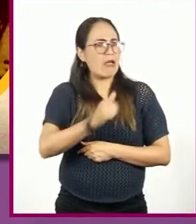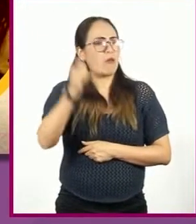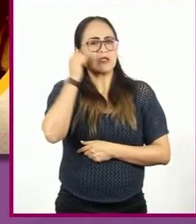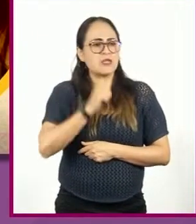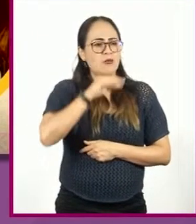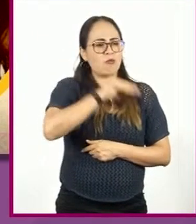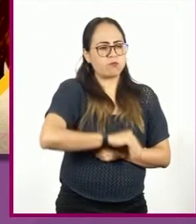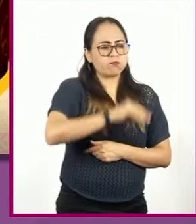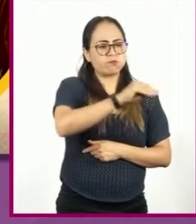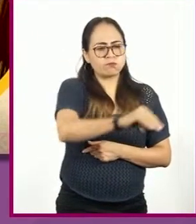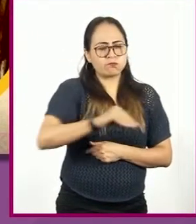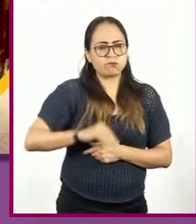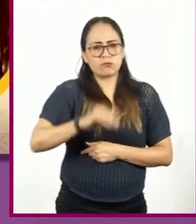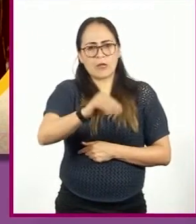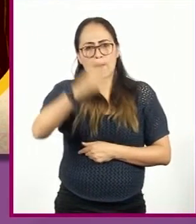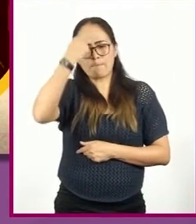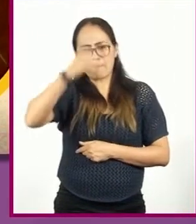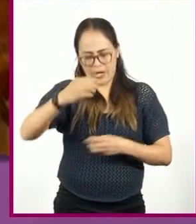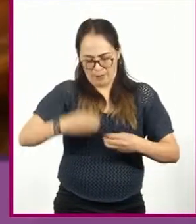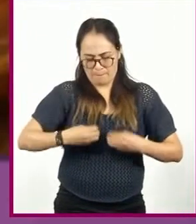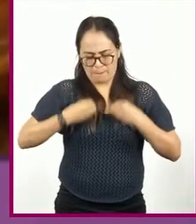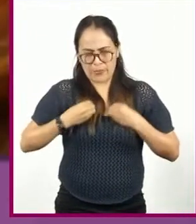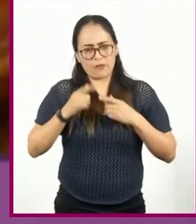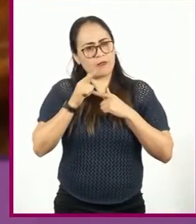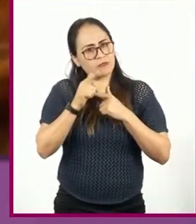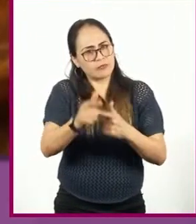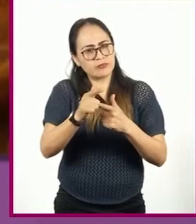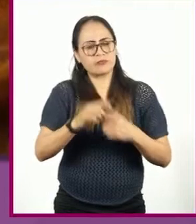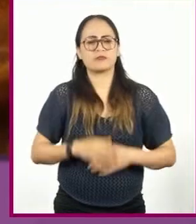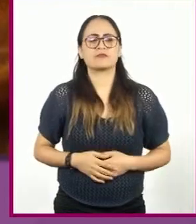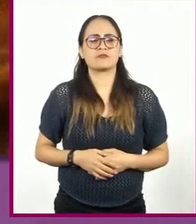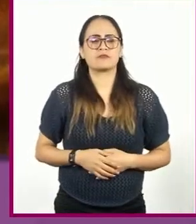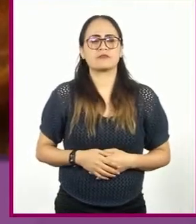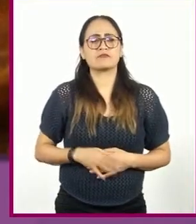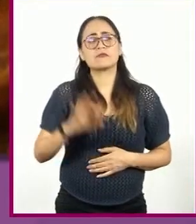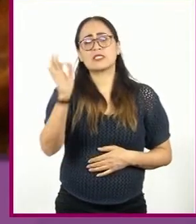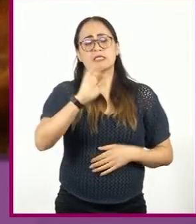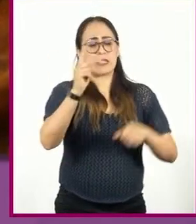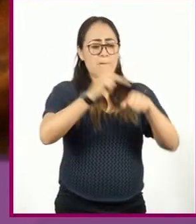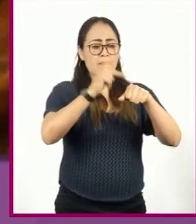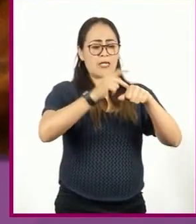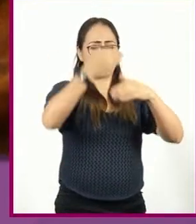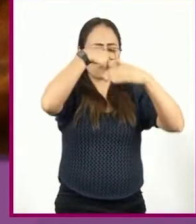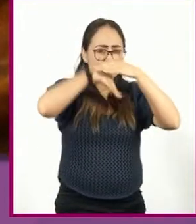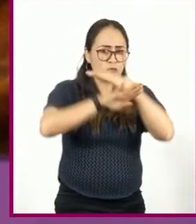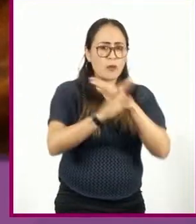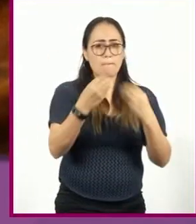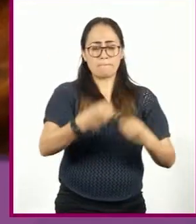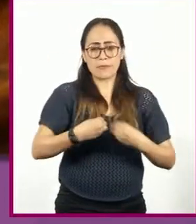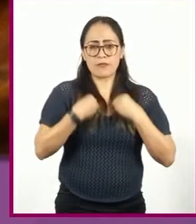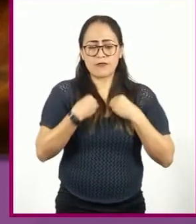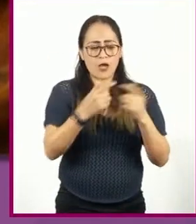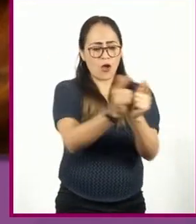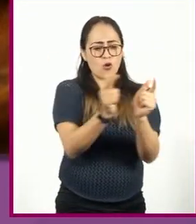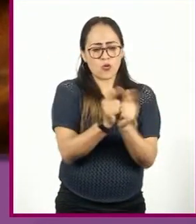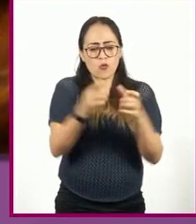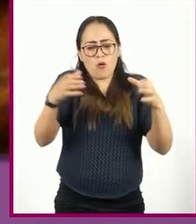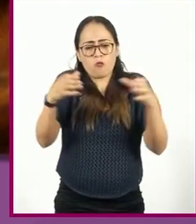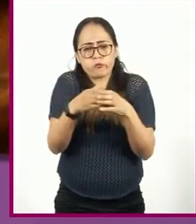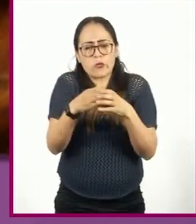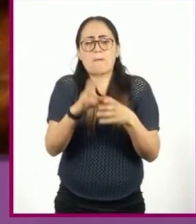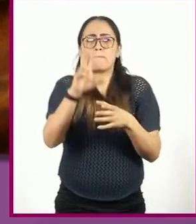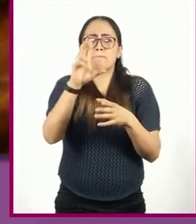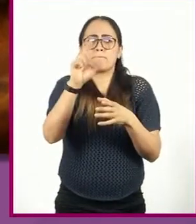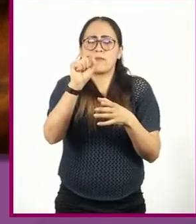movimiento para lograr la supervivencia. Vivían en cuevas y se aglutinaban en grupos pequeños de 20 o